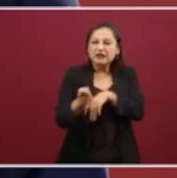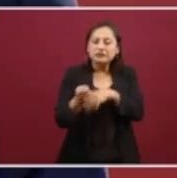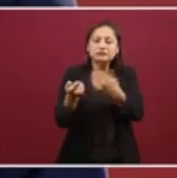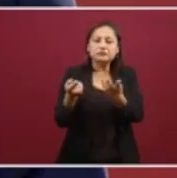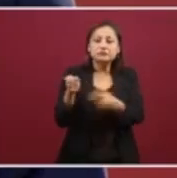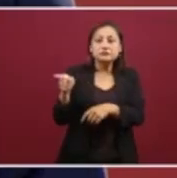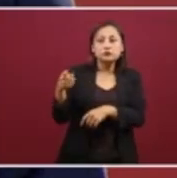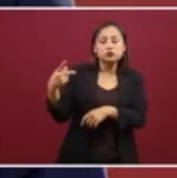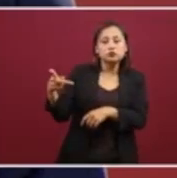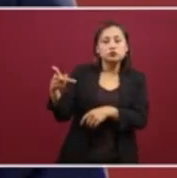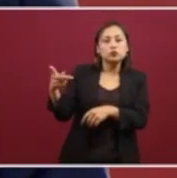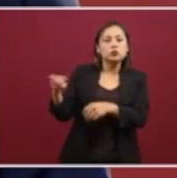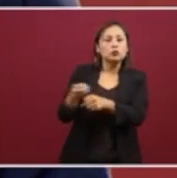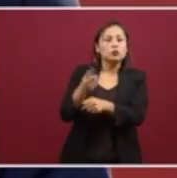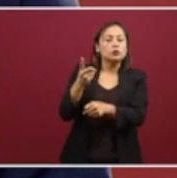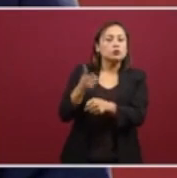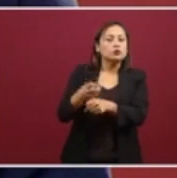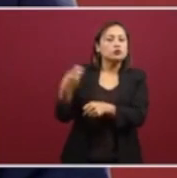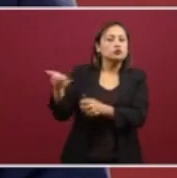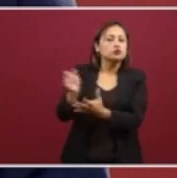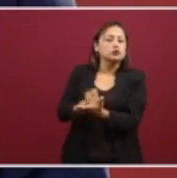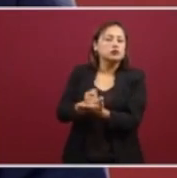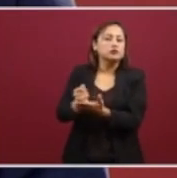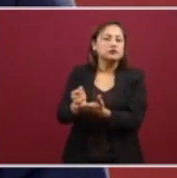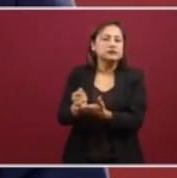opcional, no forzosa.